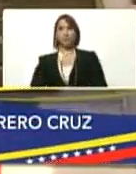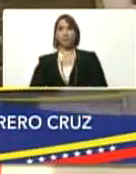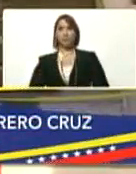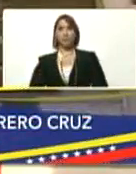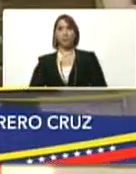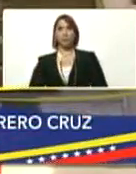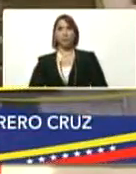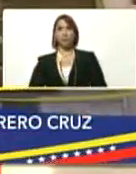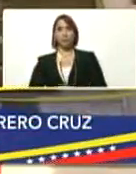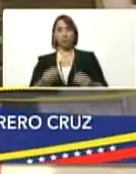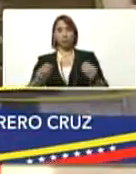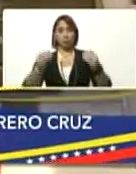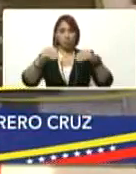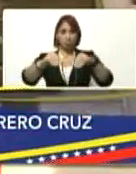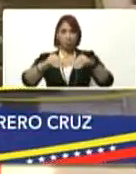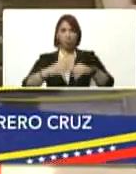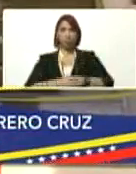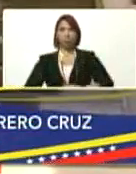El acuerdo